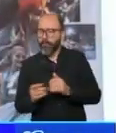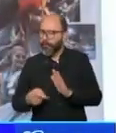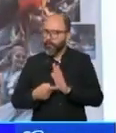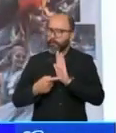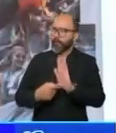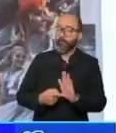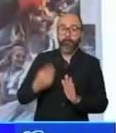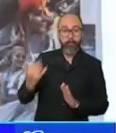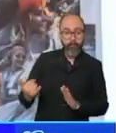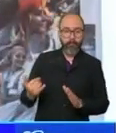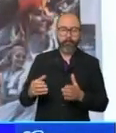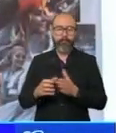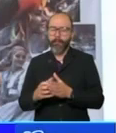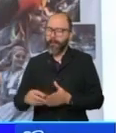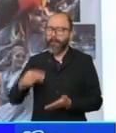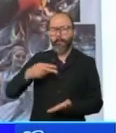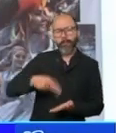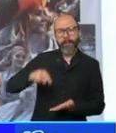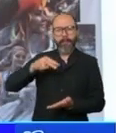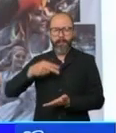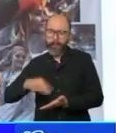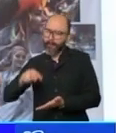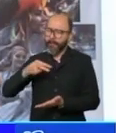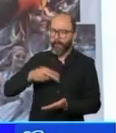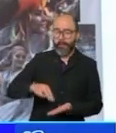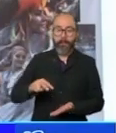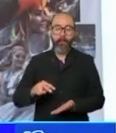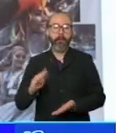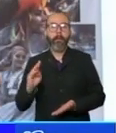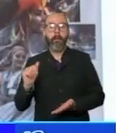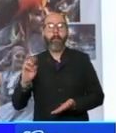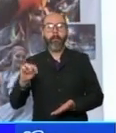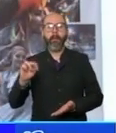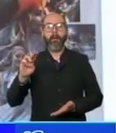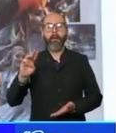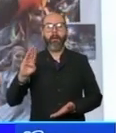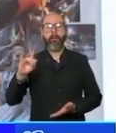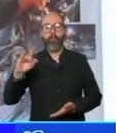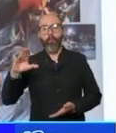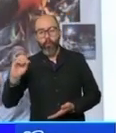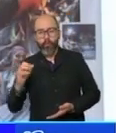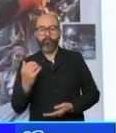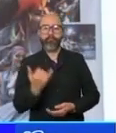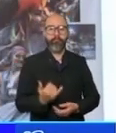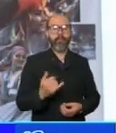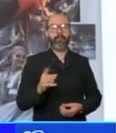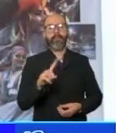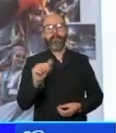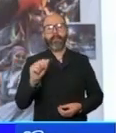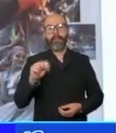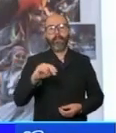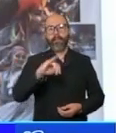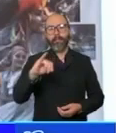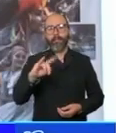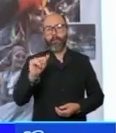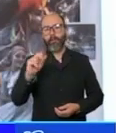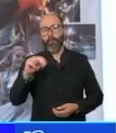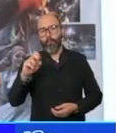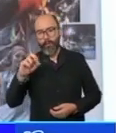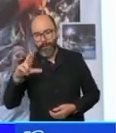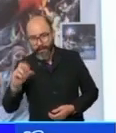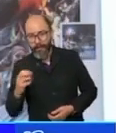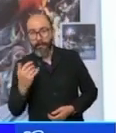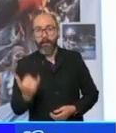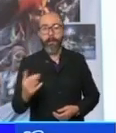la danza, queremos decir que estamos vivos. Bambucos, pasillos, cumbias, sanjuaneros, hip hop, break dance, pop,